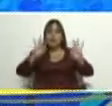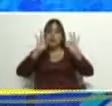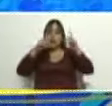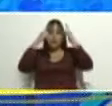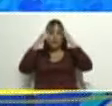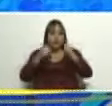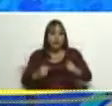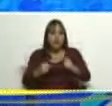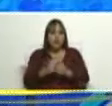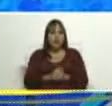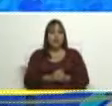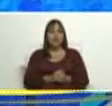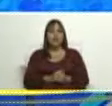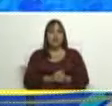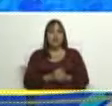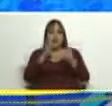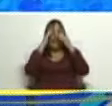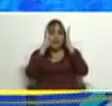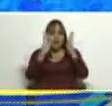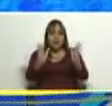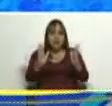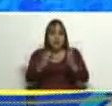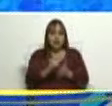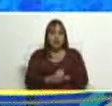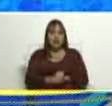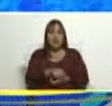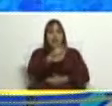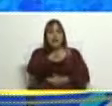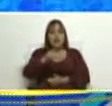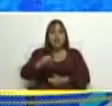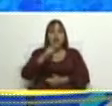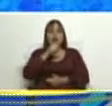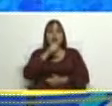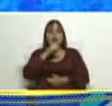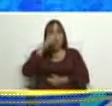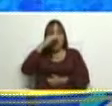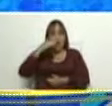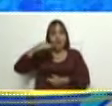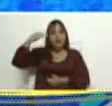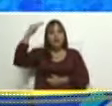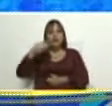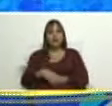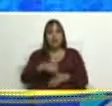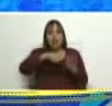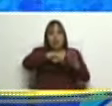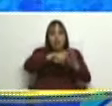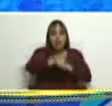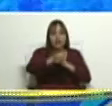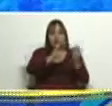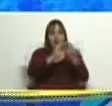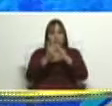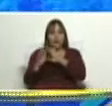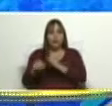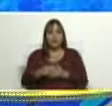especializados y preparados para la atención de adultos mayores en las comunidades.